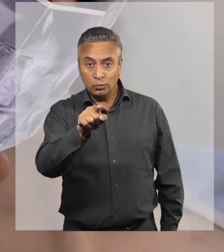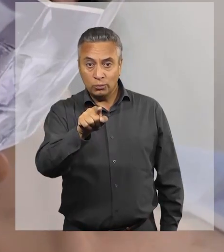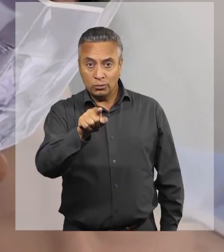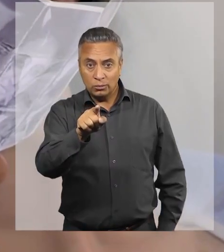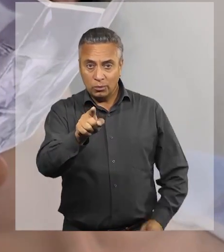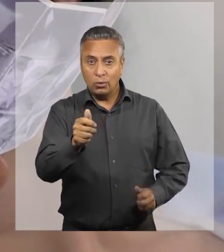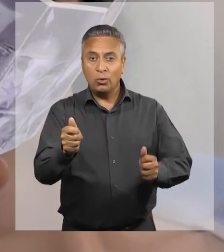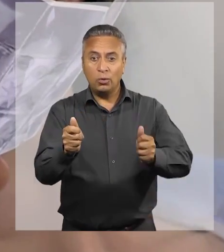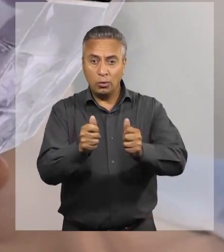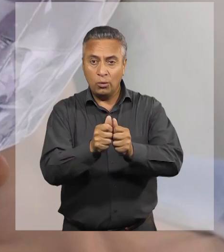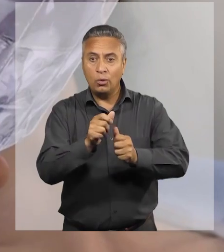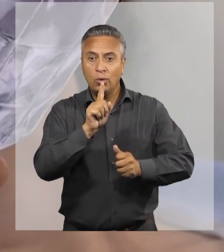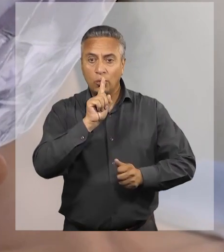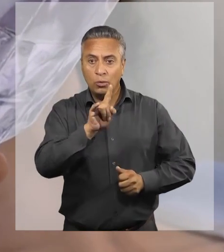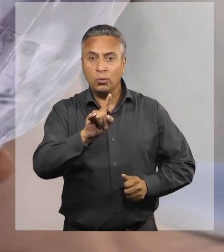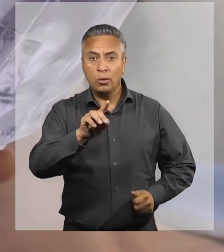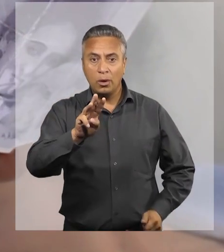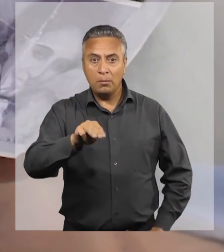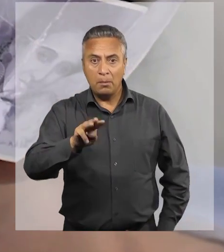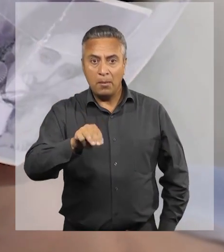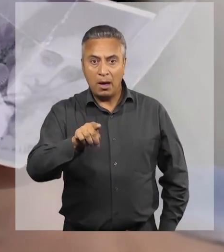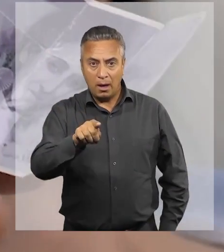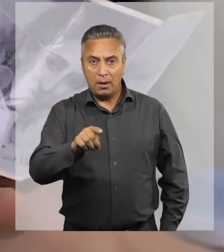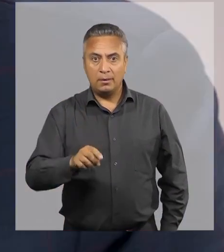y tu mamá.